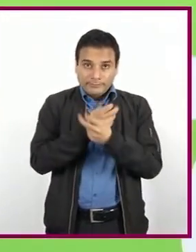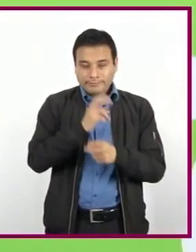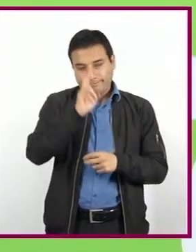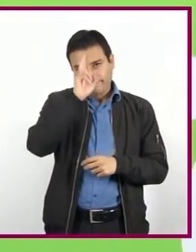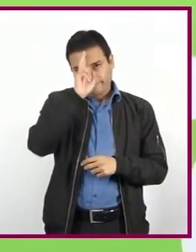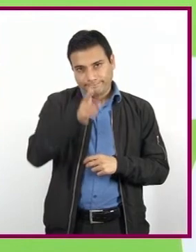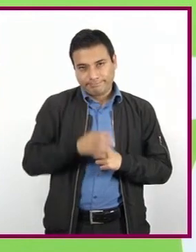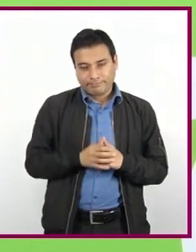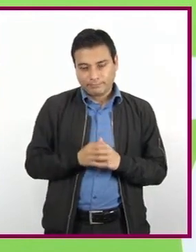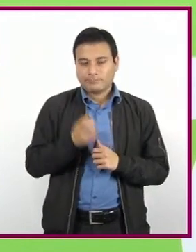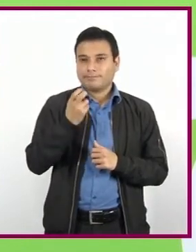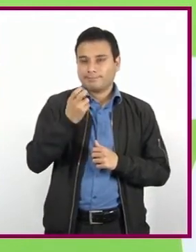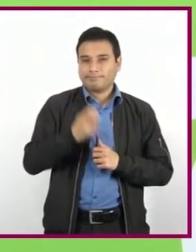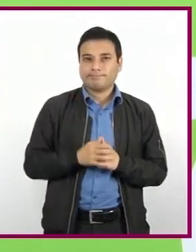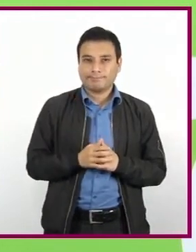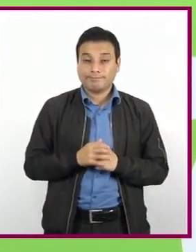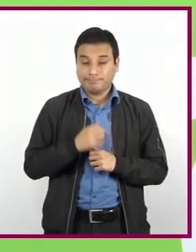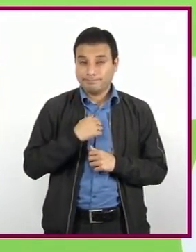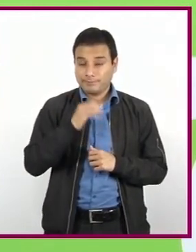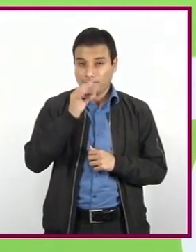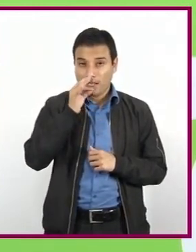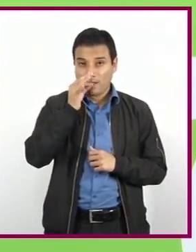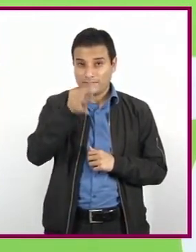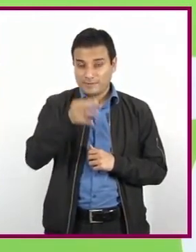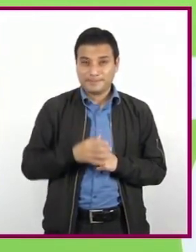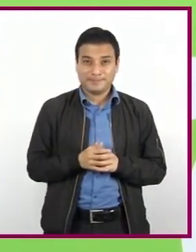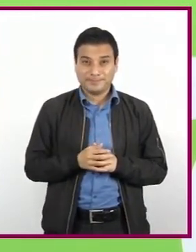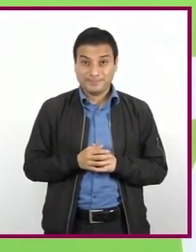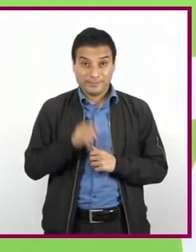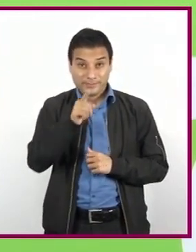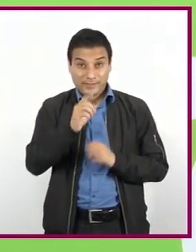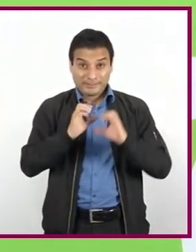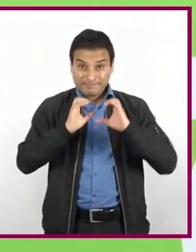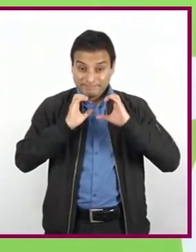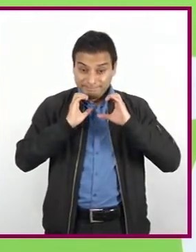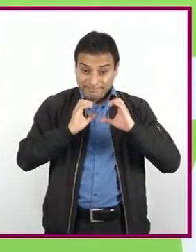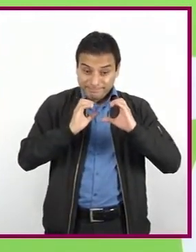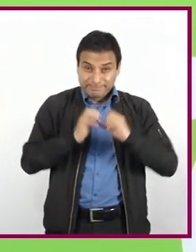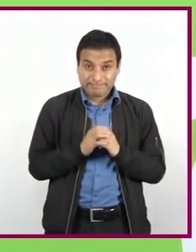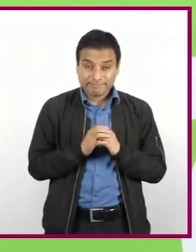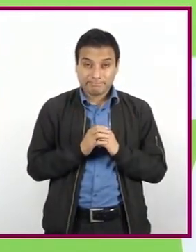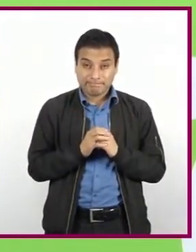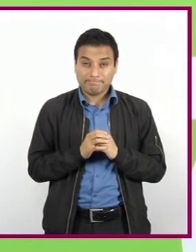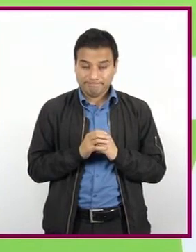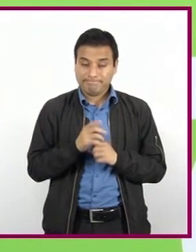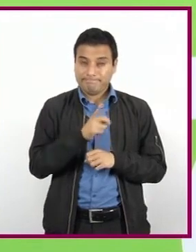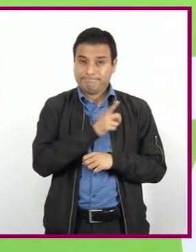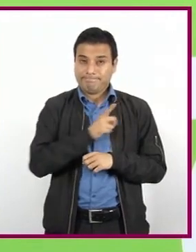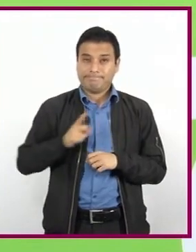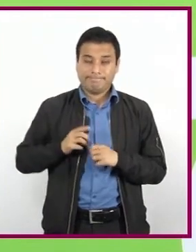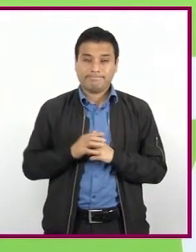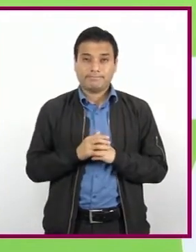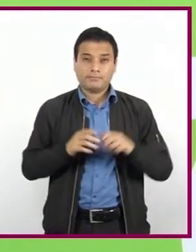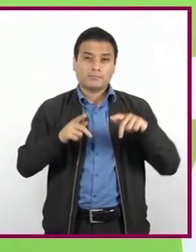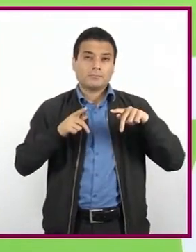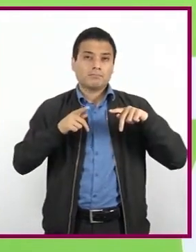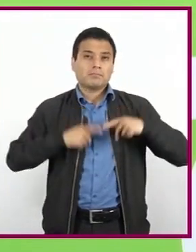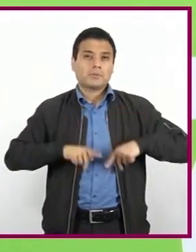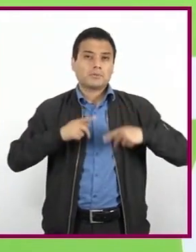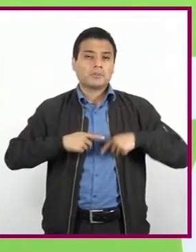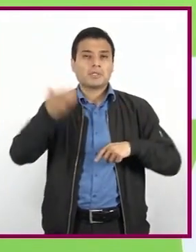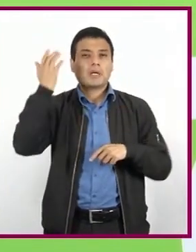Tienes razón. Déjame decirte que este tipo de cuidados no los tuvieron las personas cuando se descubrieron los